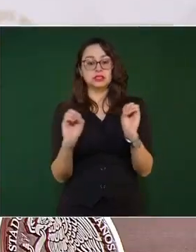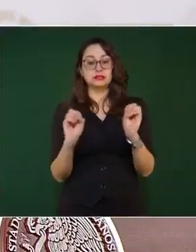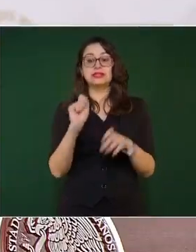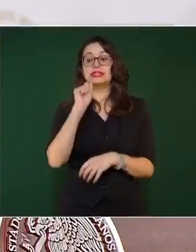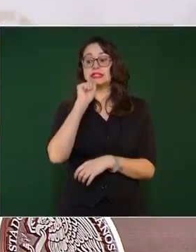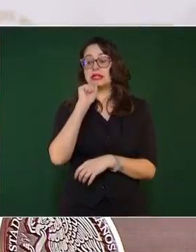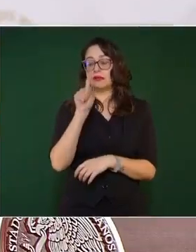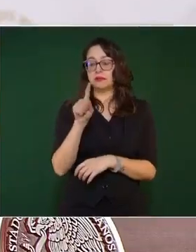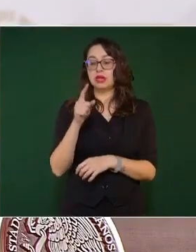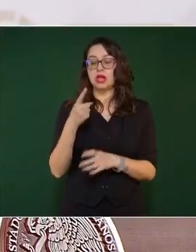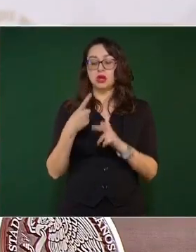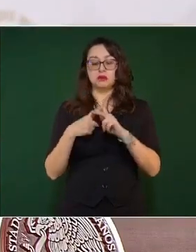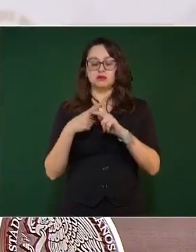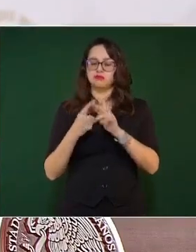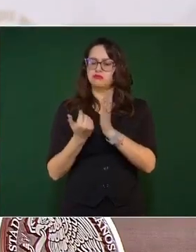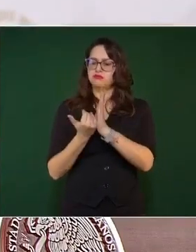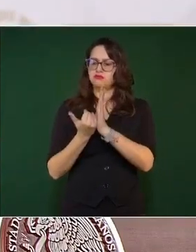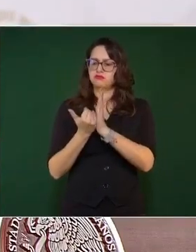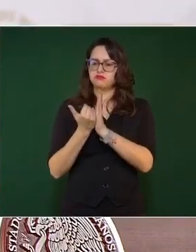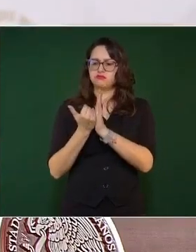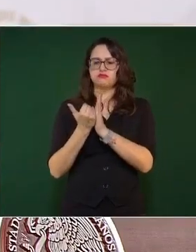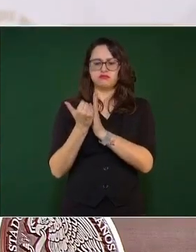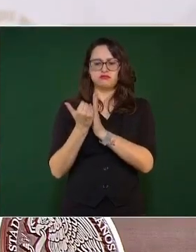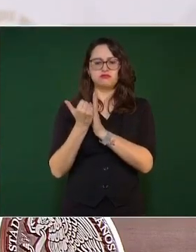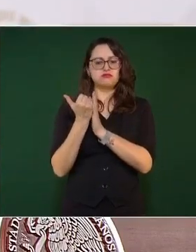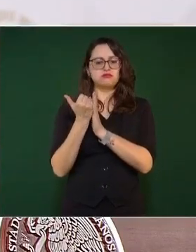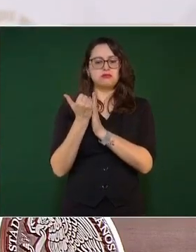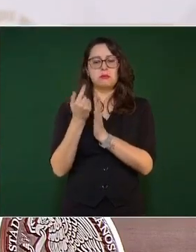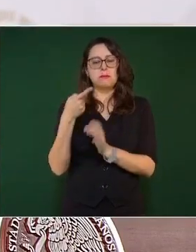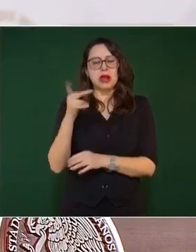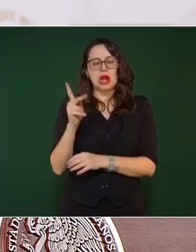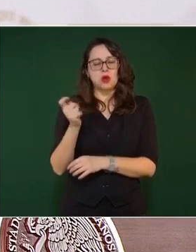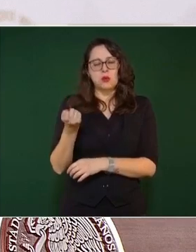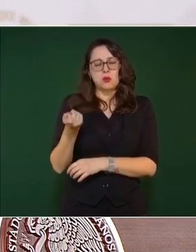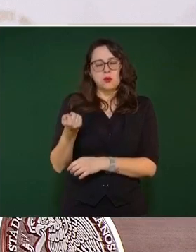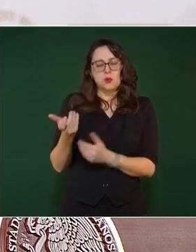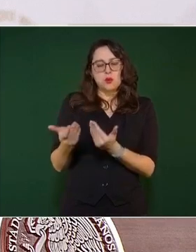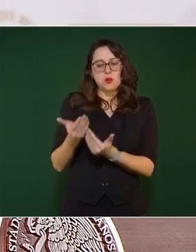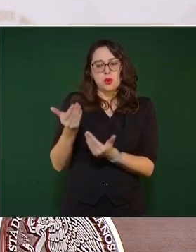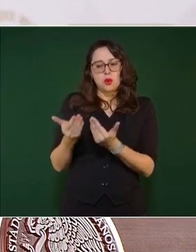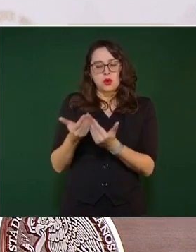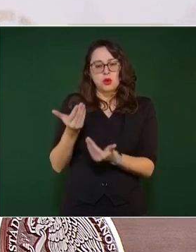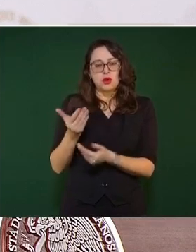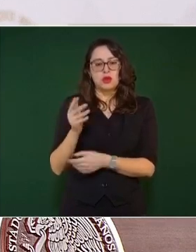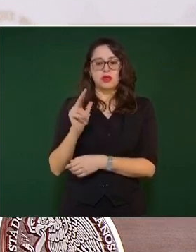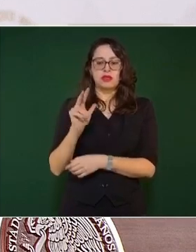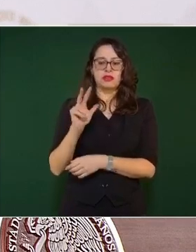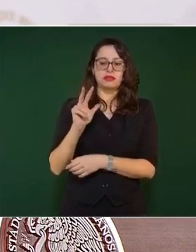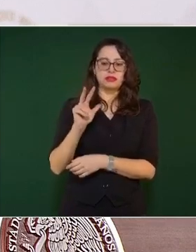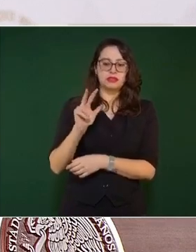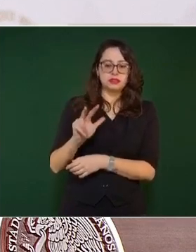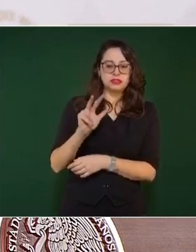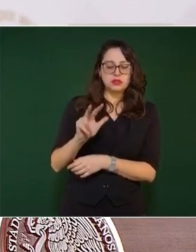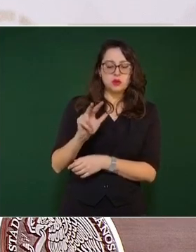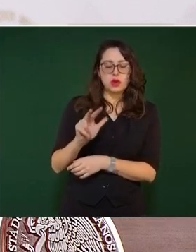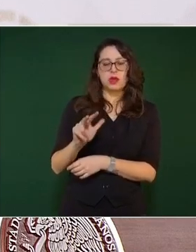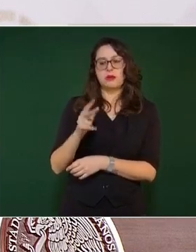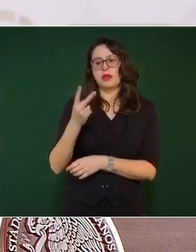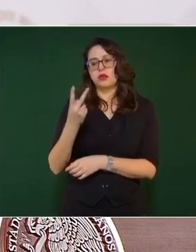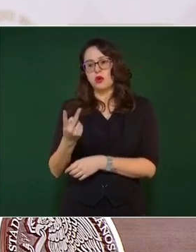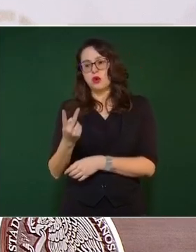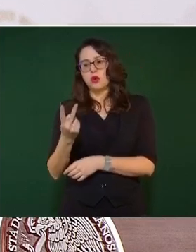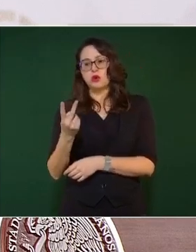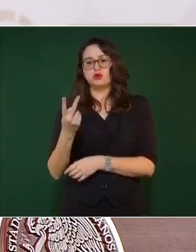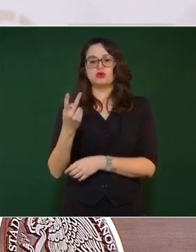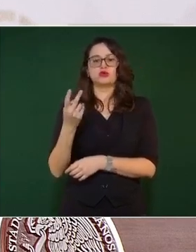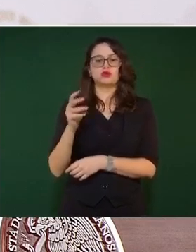alza, pero pues los números son también sumamente reducidos, 19.2, 3 en el 20, 4 en el 21,